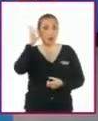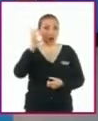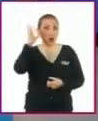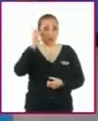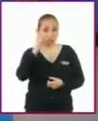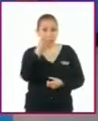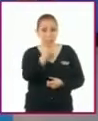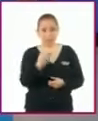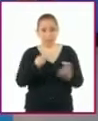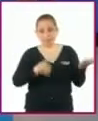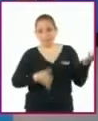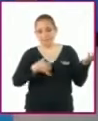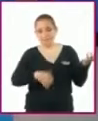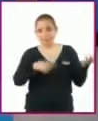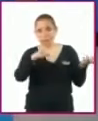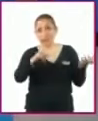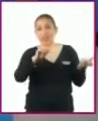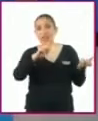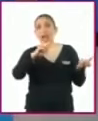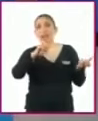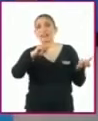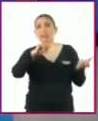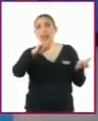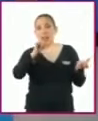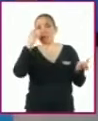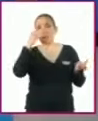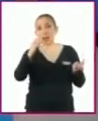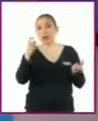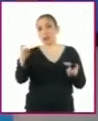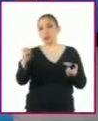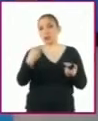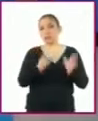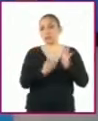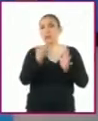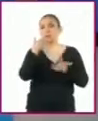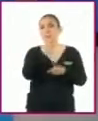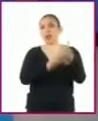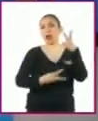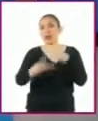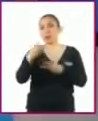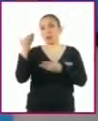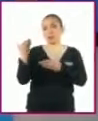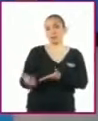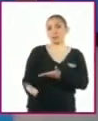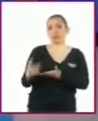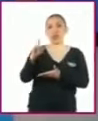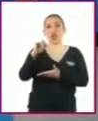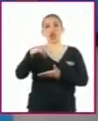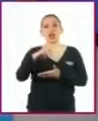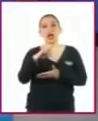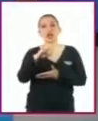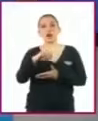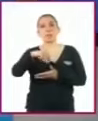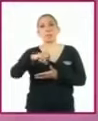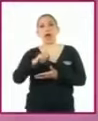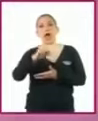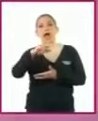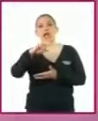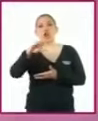la siguiente interpretación de una tarantela, para lo cual le damos la bienvenida a Leonardo Marroquín.